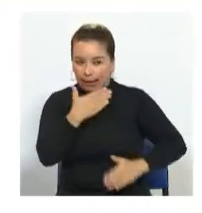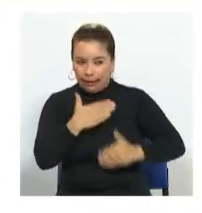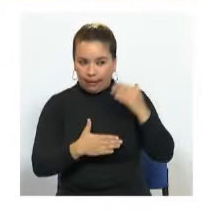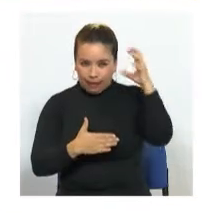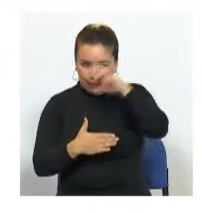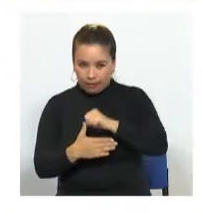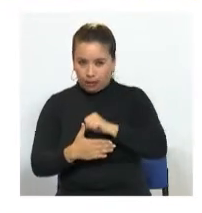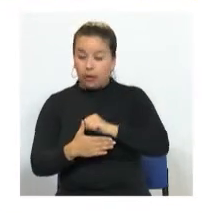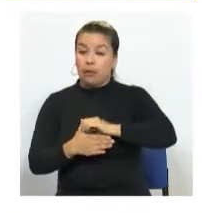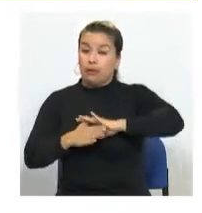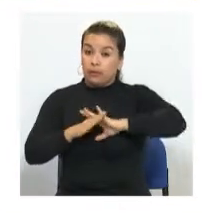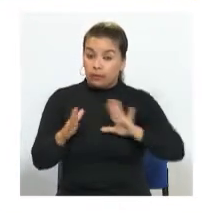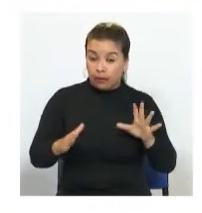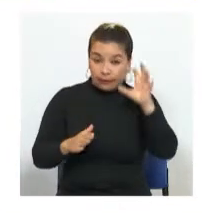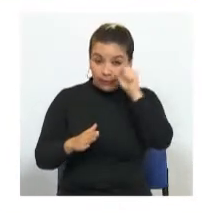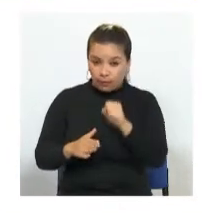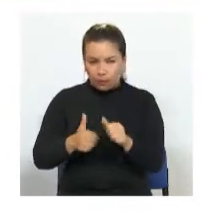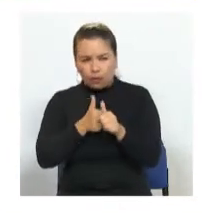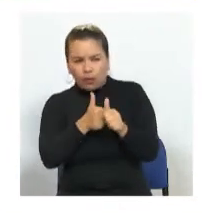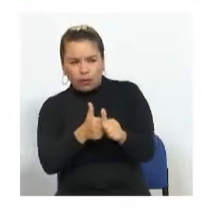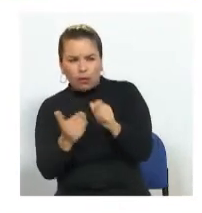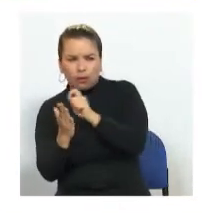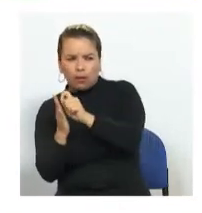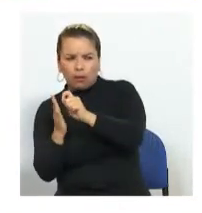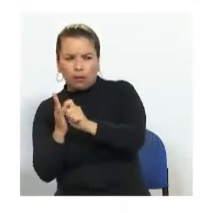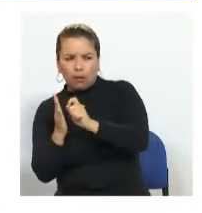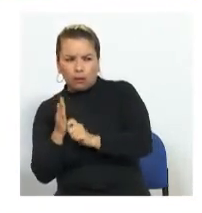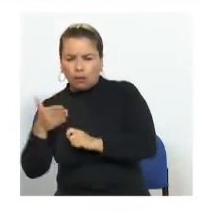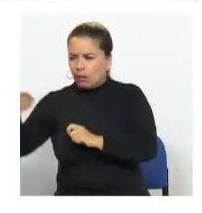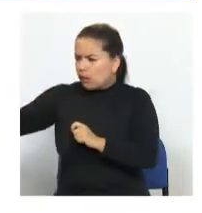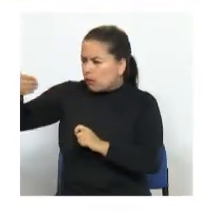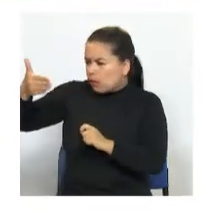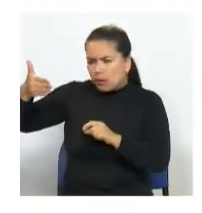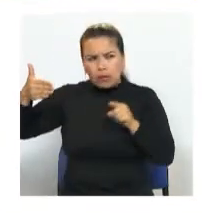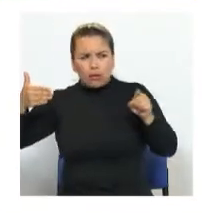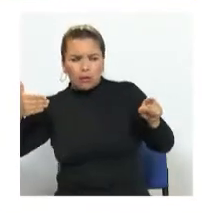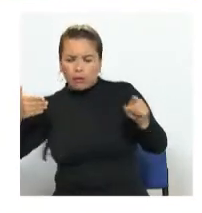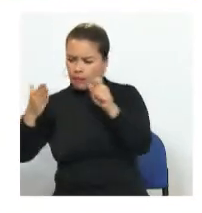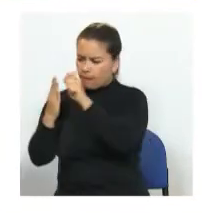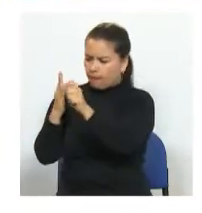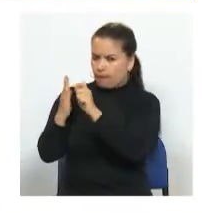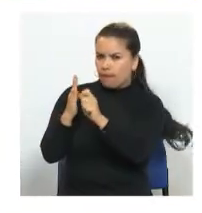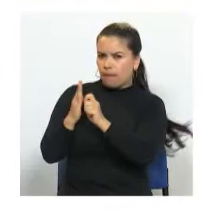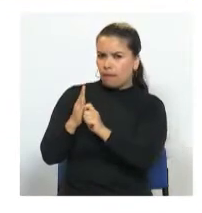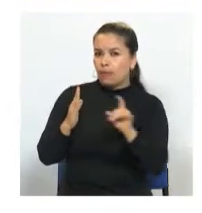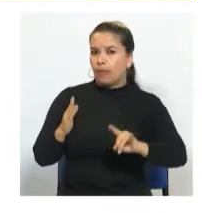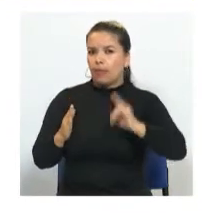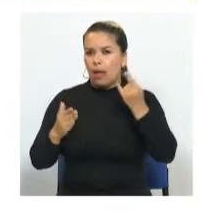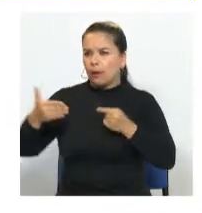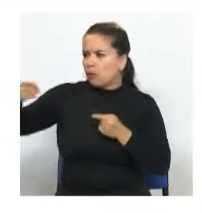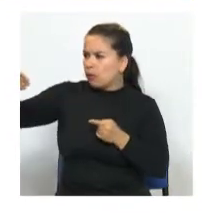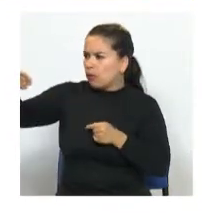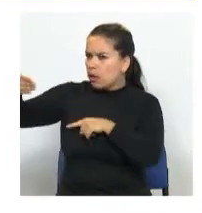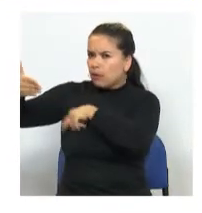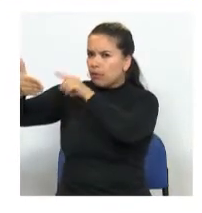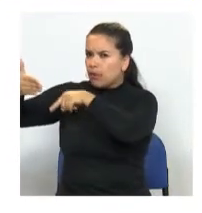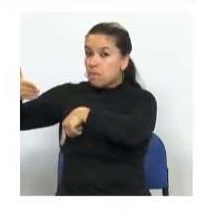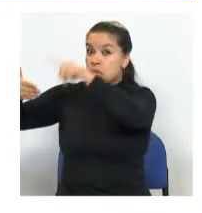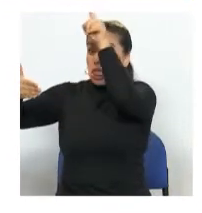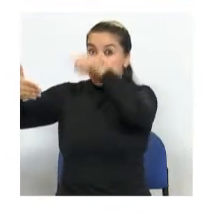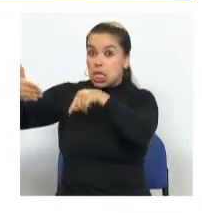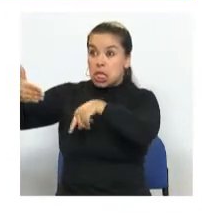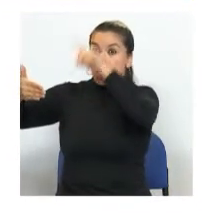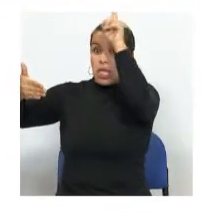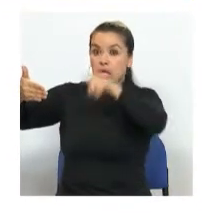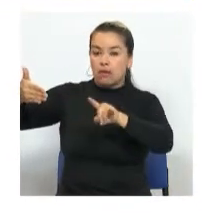permite establecer un seguimiento, realizar un seguimiento al paciente para determinar si en un momento dado se ha deteriorado su función